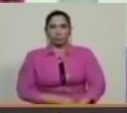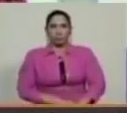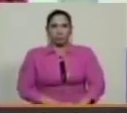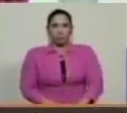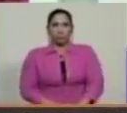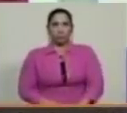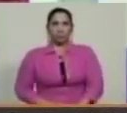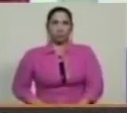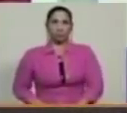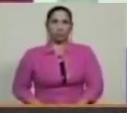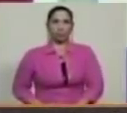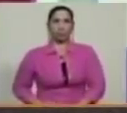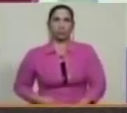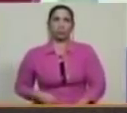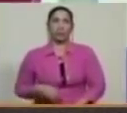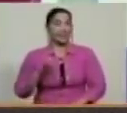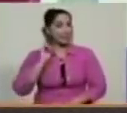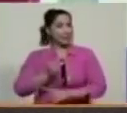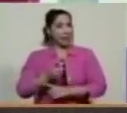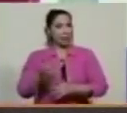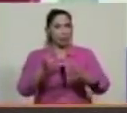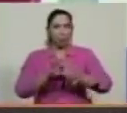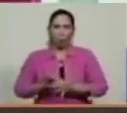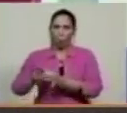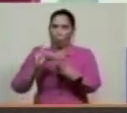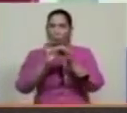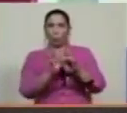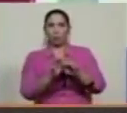tiene que ser unidos, ¿vale?